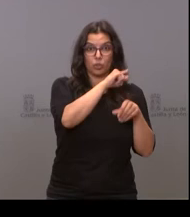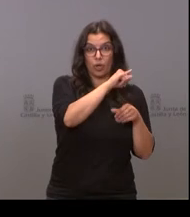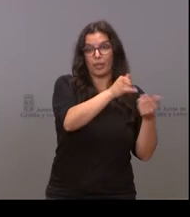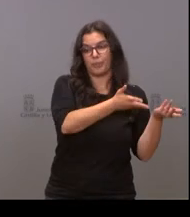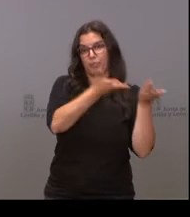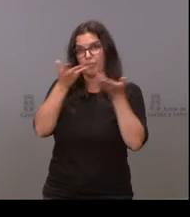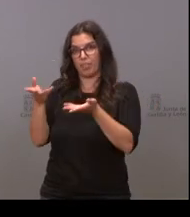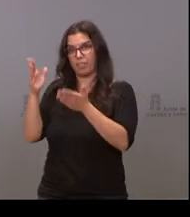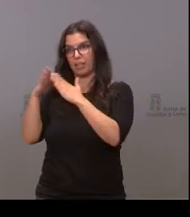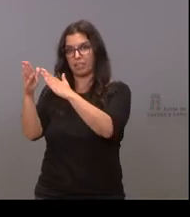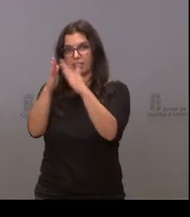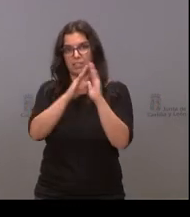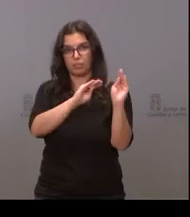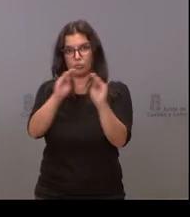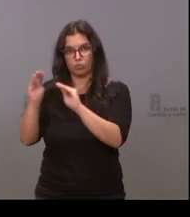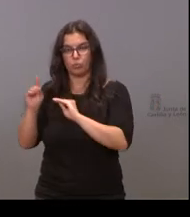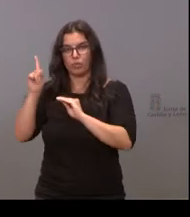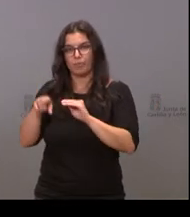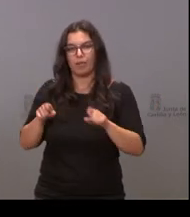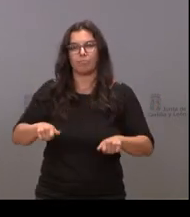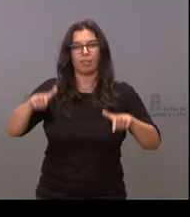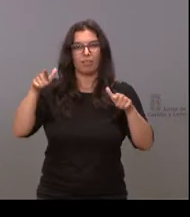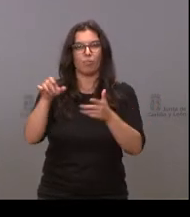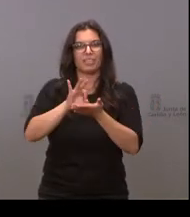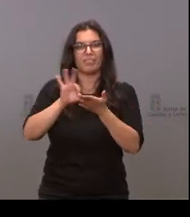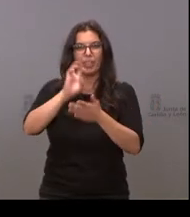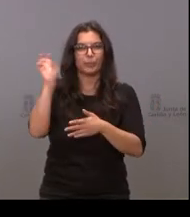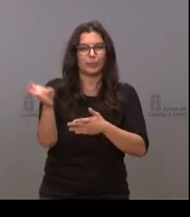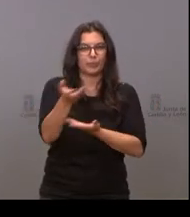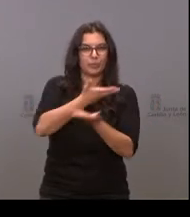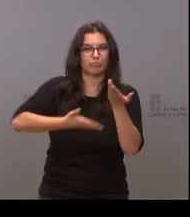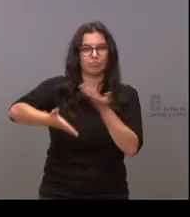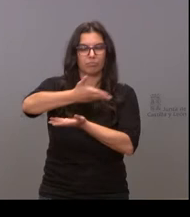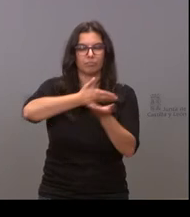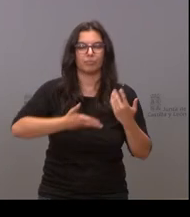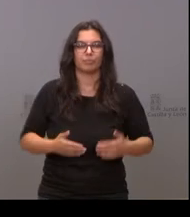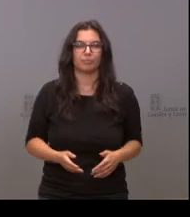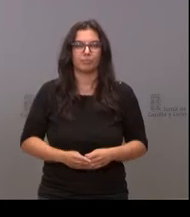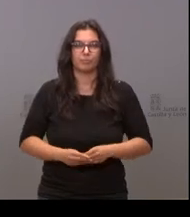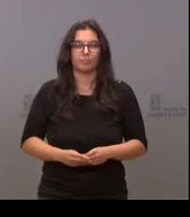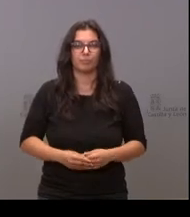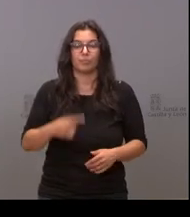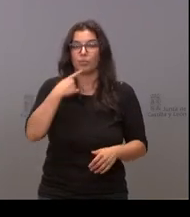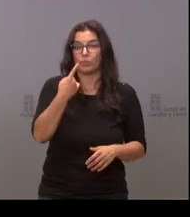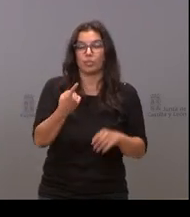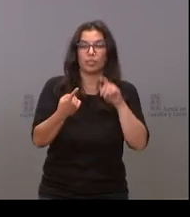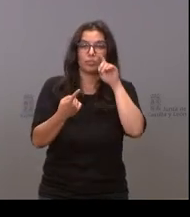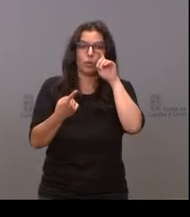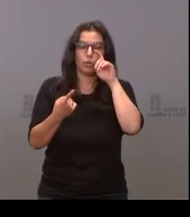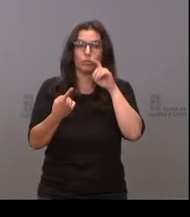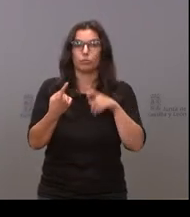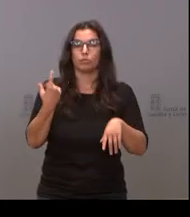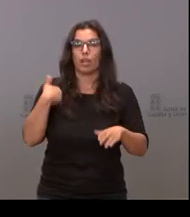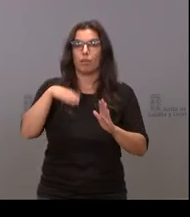plataformas multi servicios que puedan atender a las personas del entorno lo hemos dicho con programas